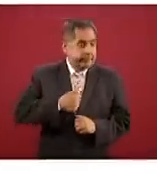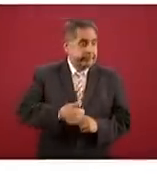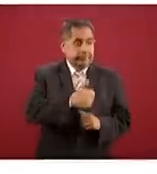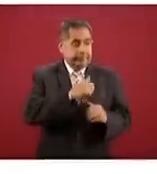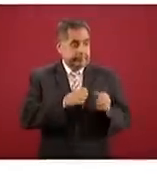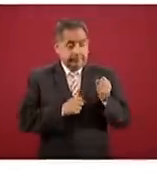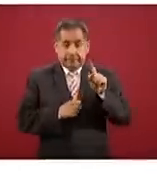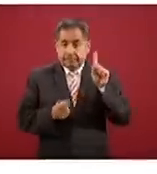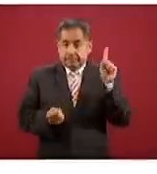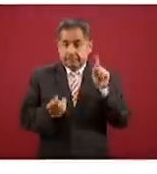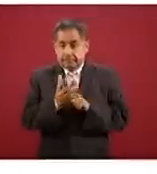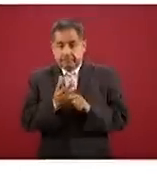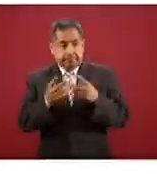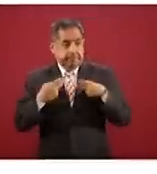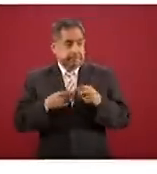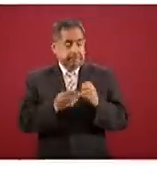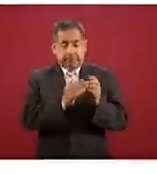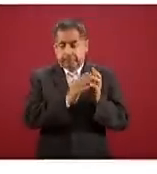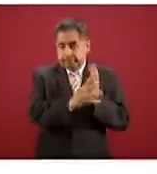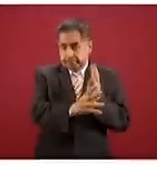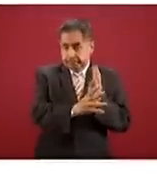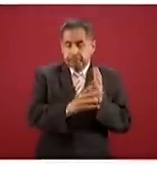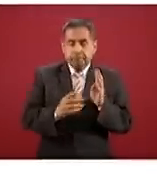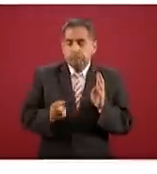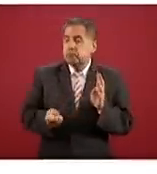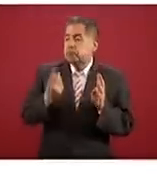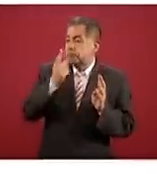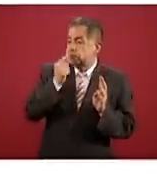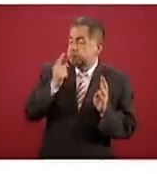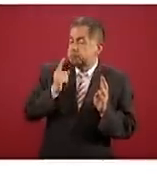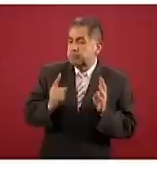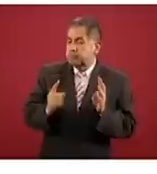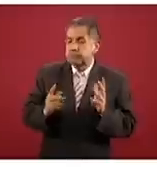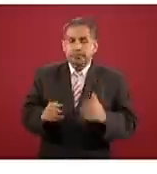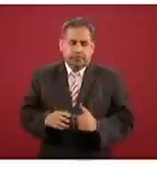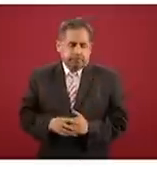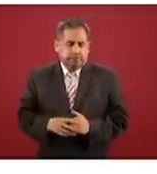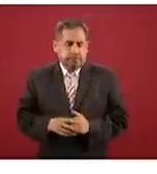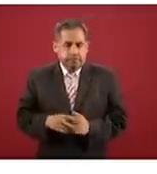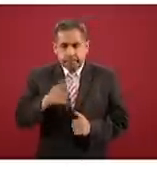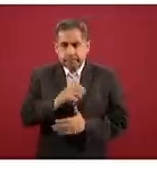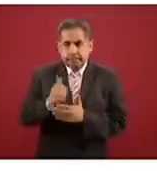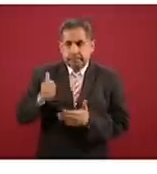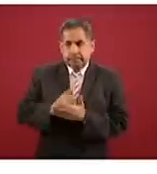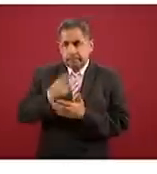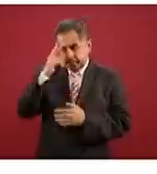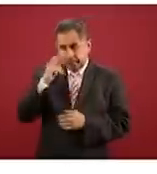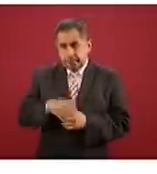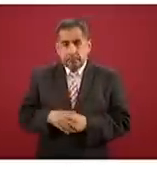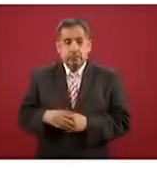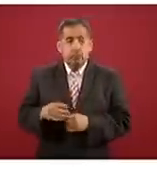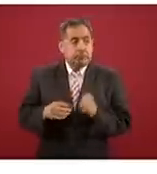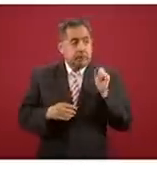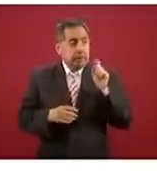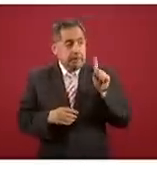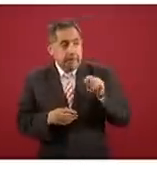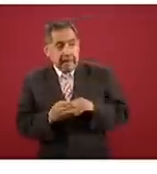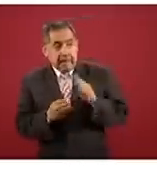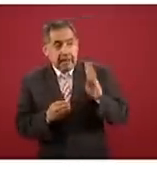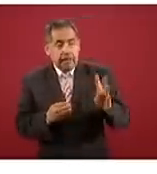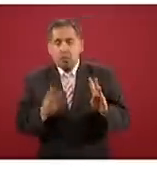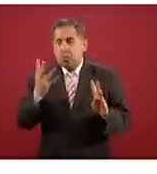1,000 habitantes? Corte al 31 de octubre. La Ciudad de México tiene